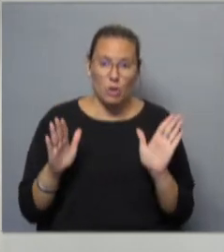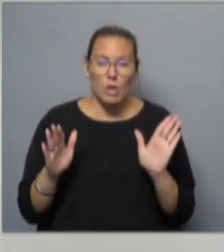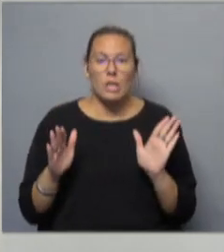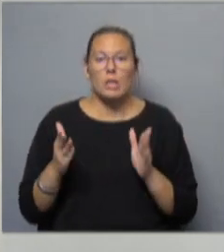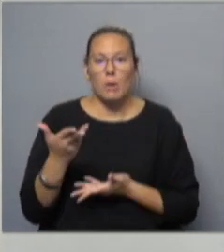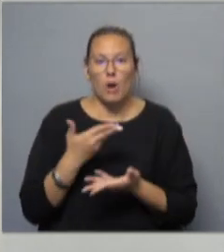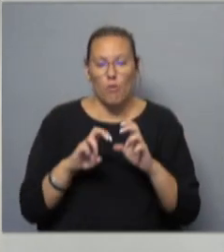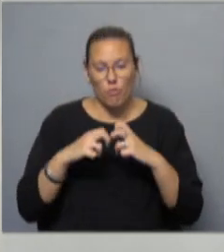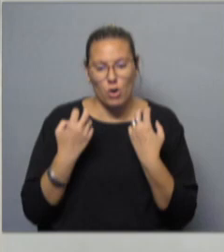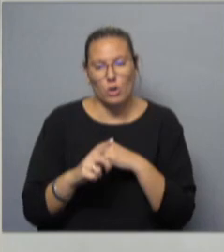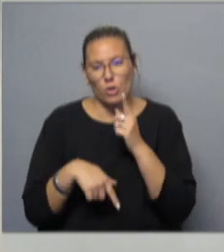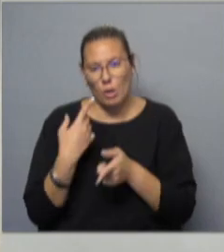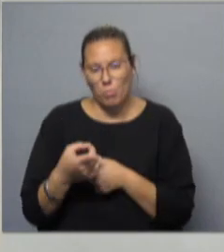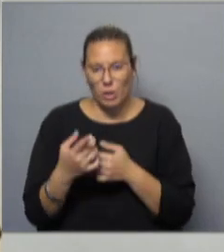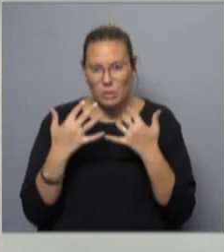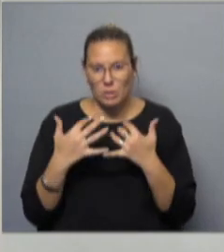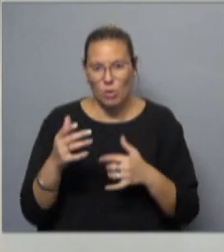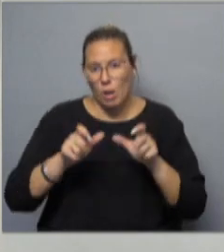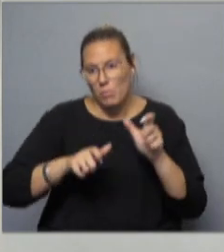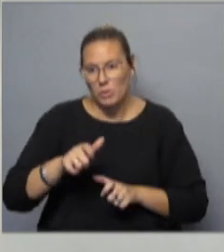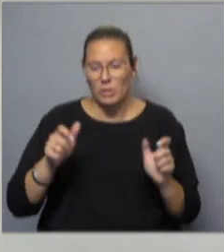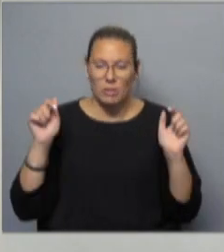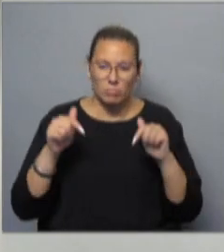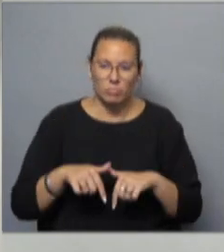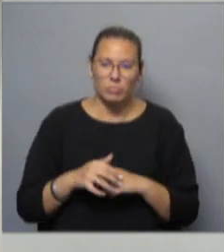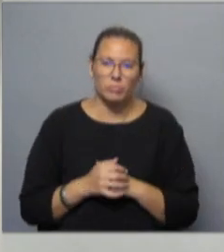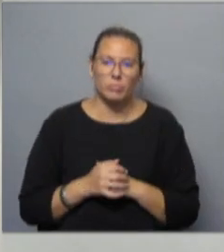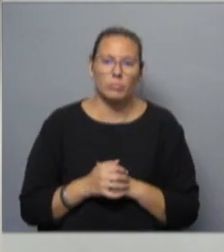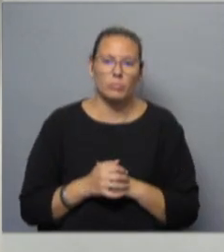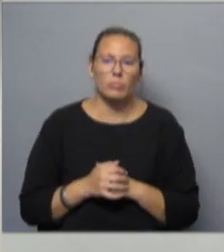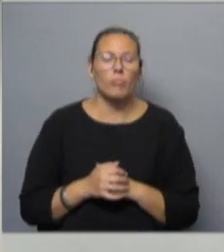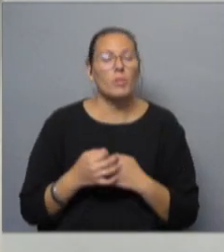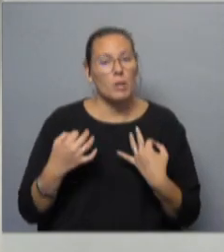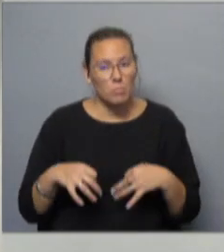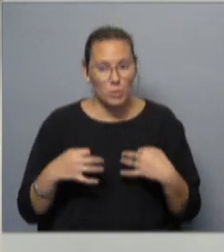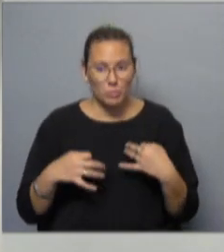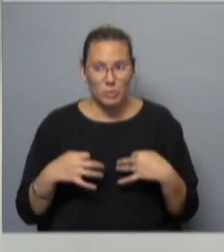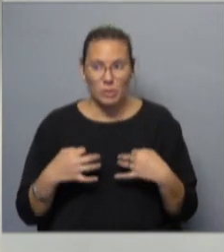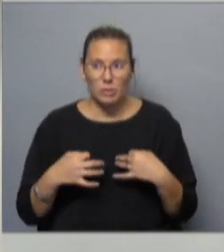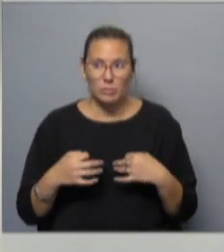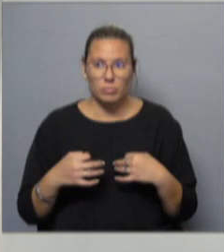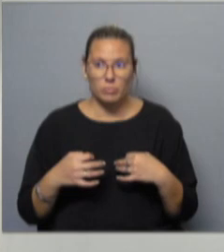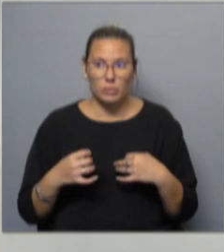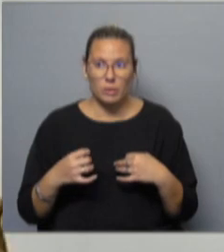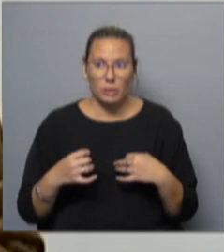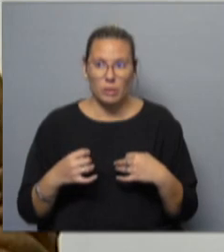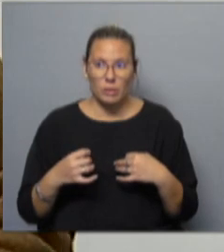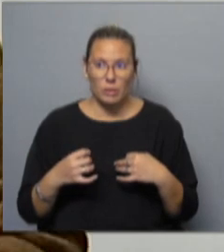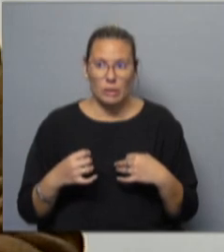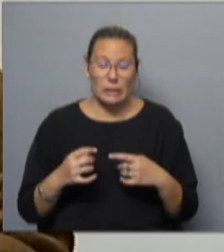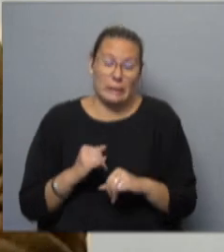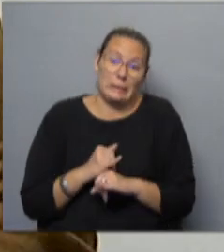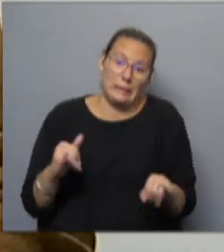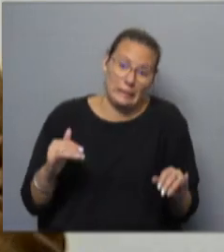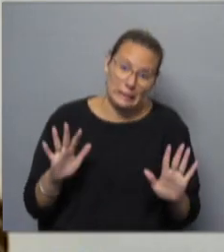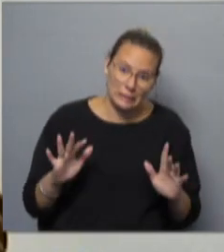compartir un foro después de la obra con todos los espectadores muy bien más nardos tenemos que ir